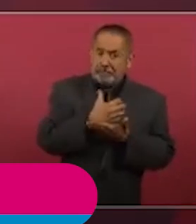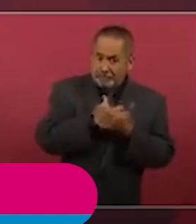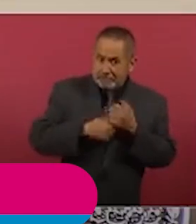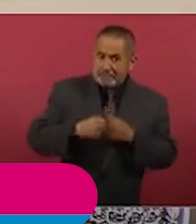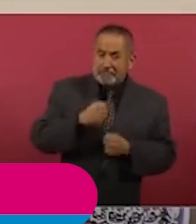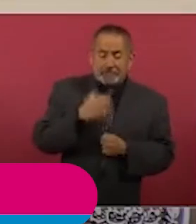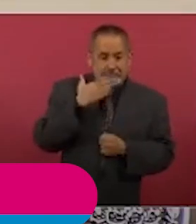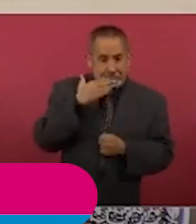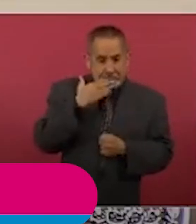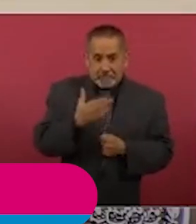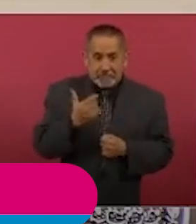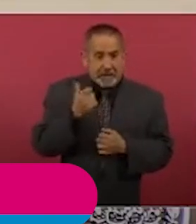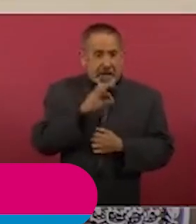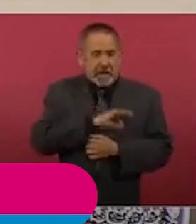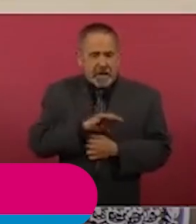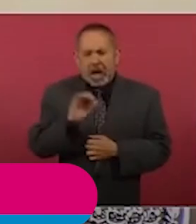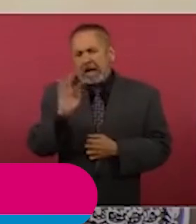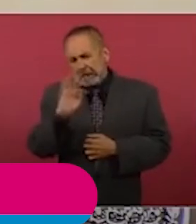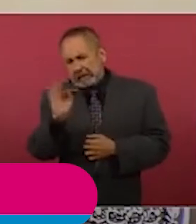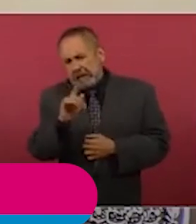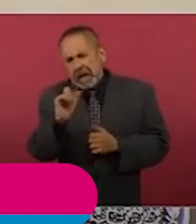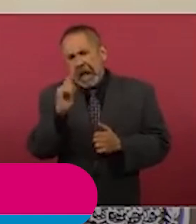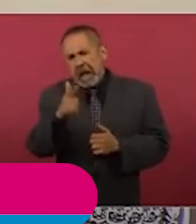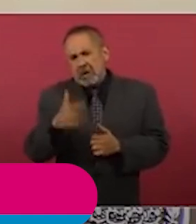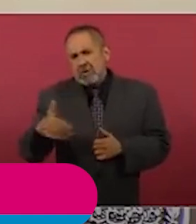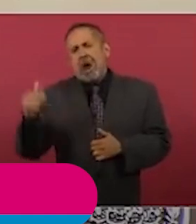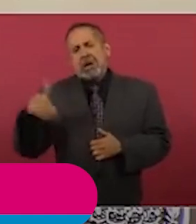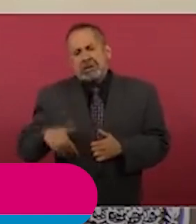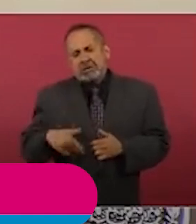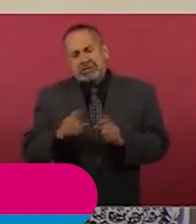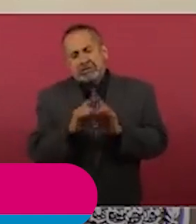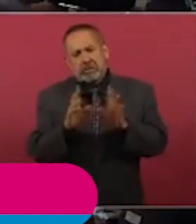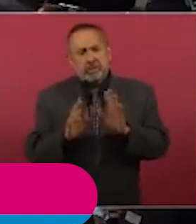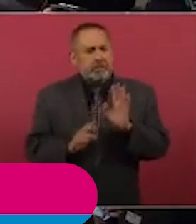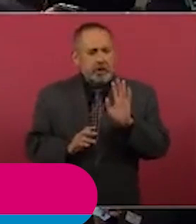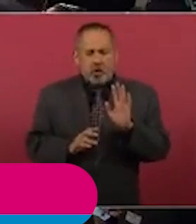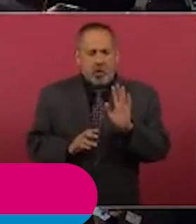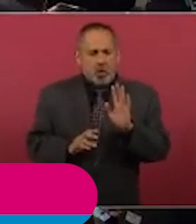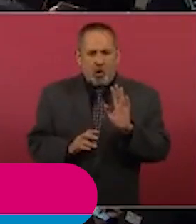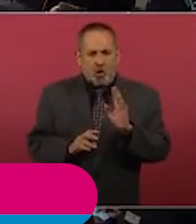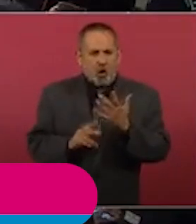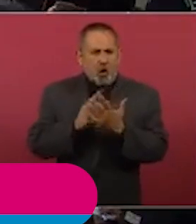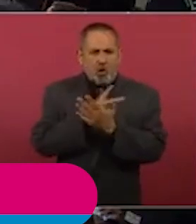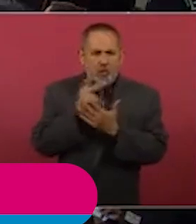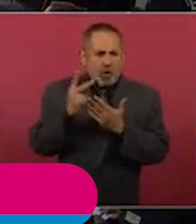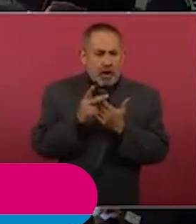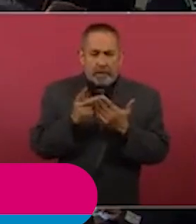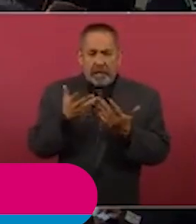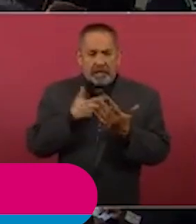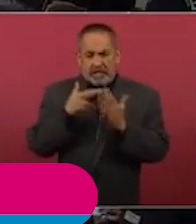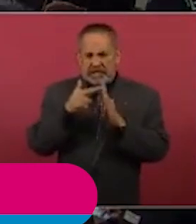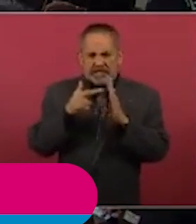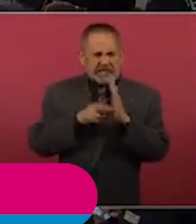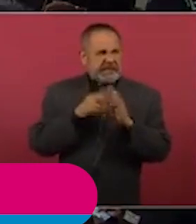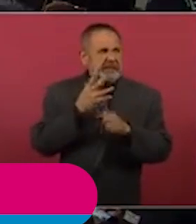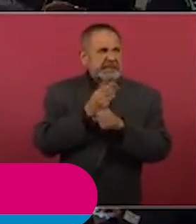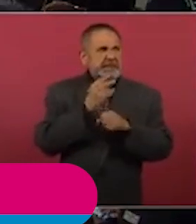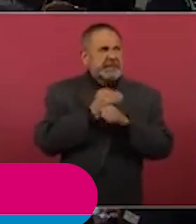Puede ser que haya sucedido algún accidente ayer, pero tiene un programa de mantenimiento muy